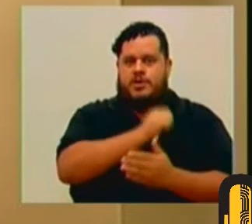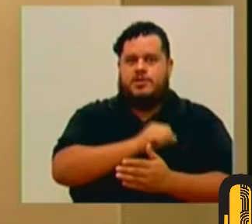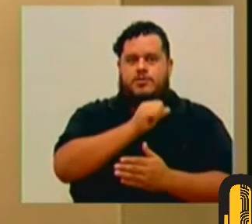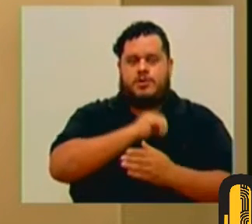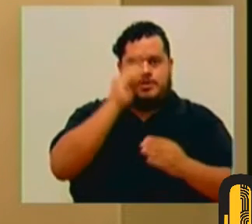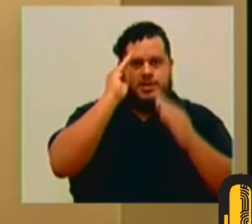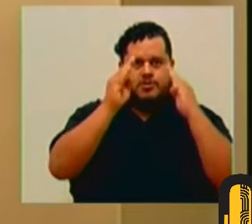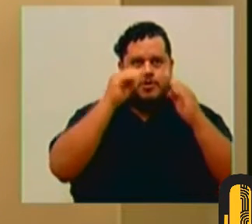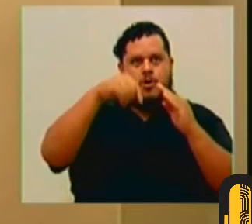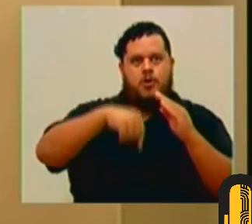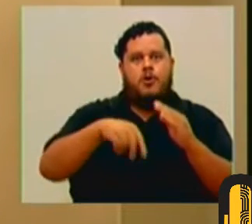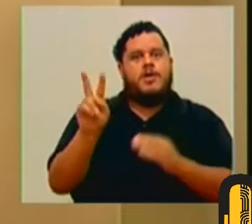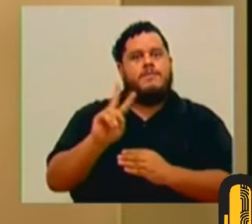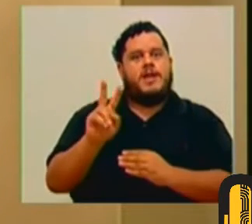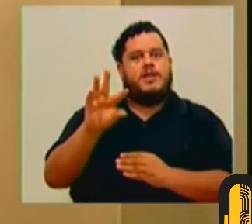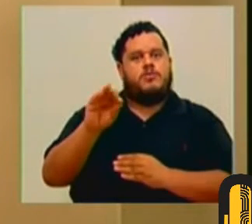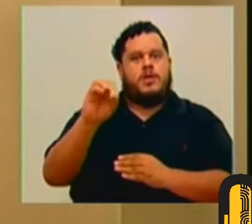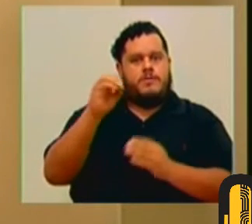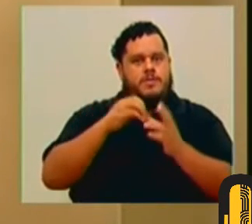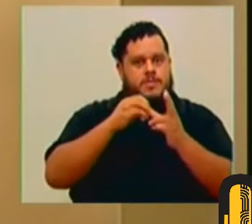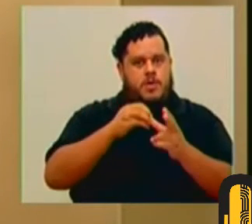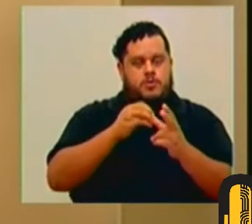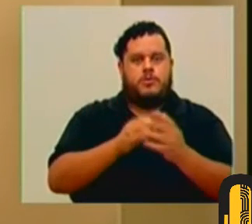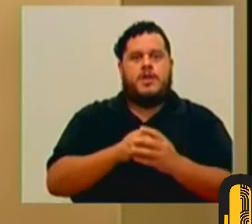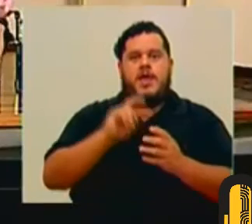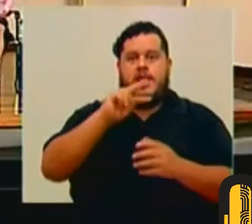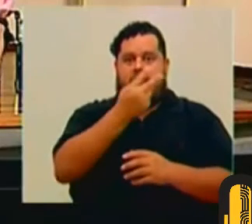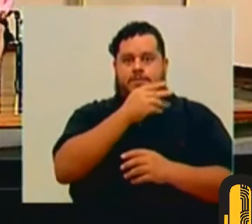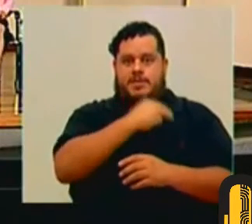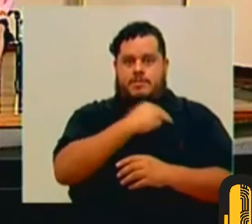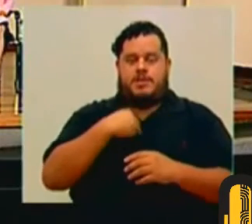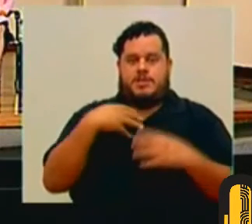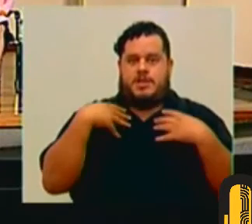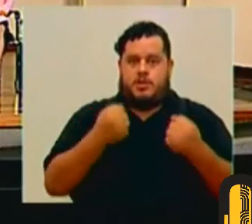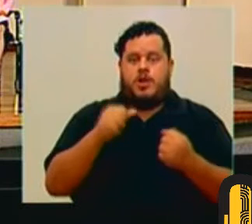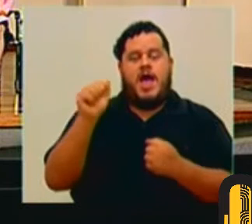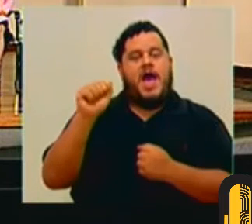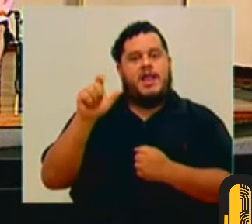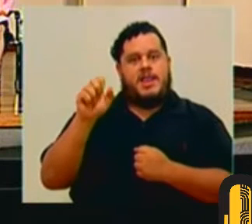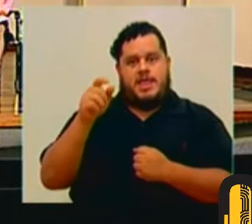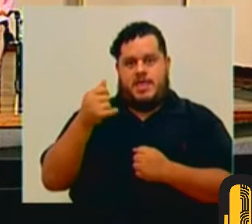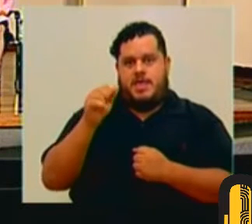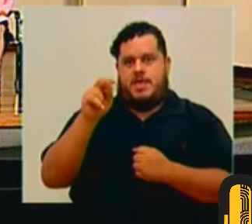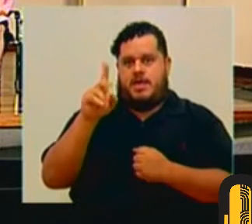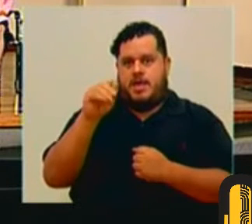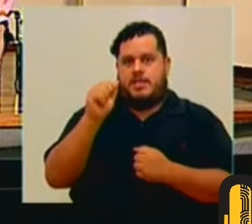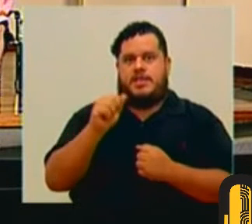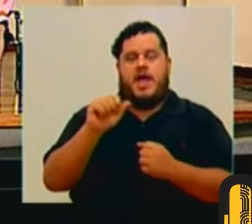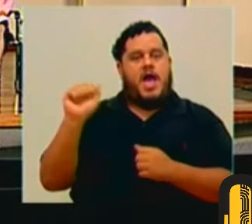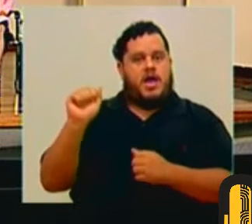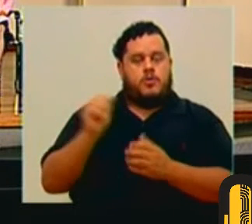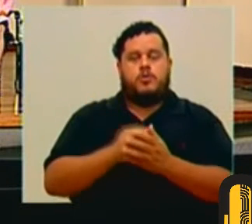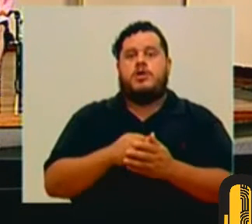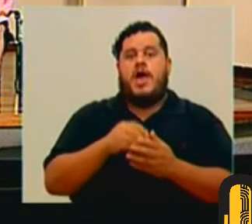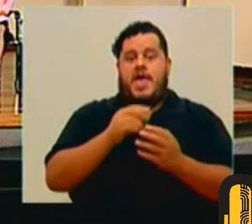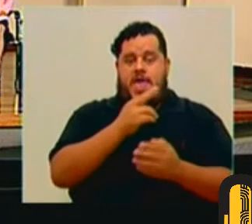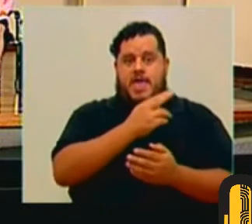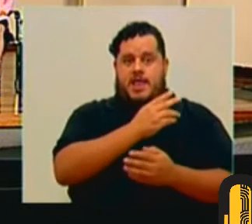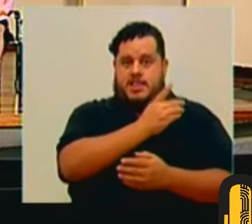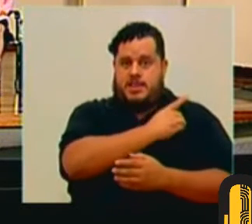este viernes 9 de octubre, la viceministra de Salud, la doctora Alejandra Acuña, el rector de la UNED, el señor